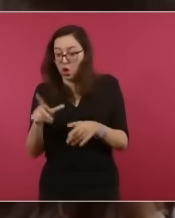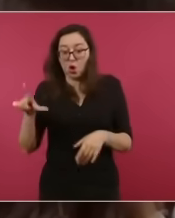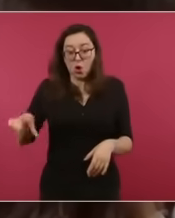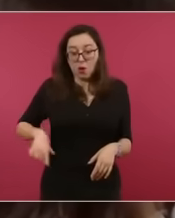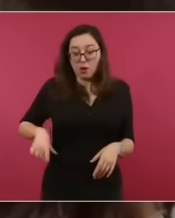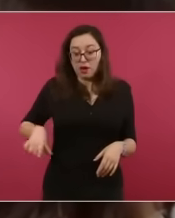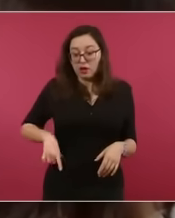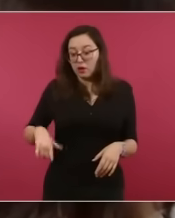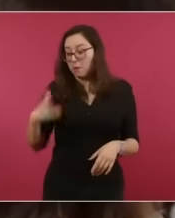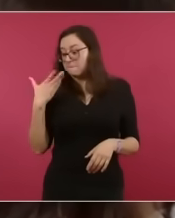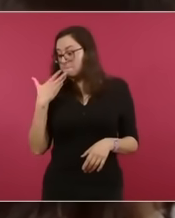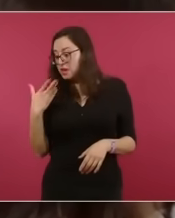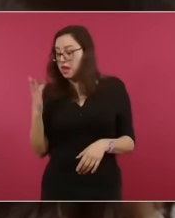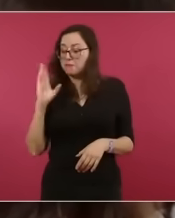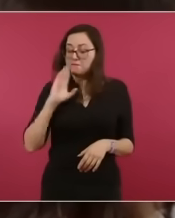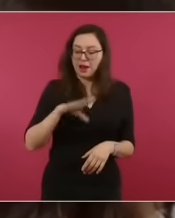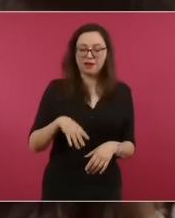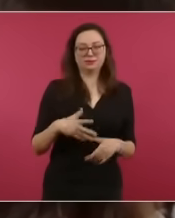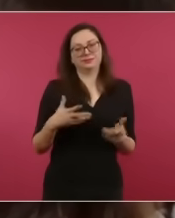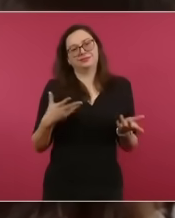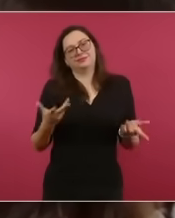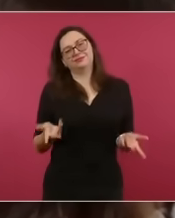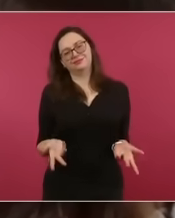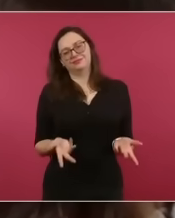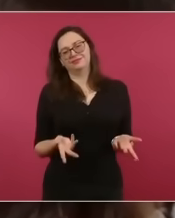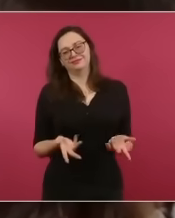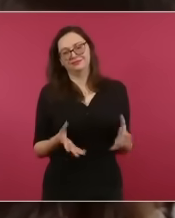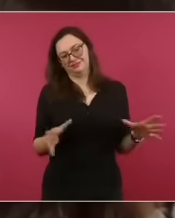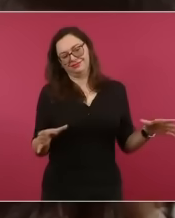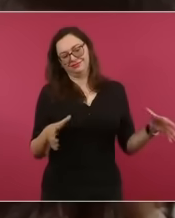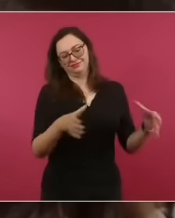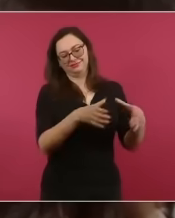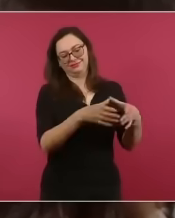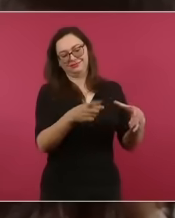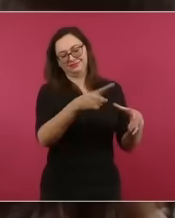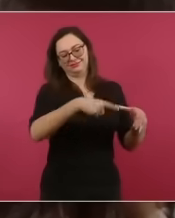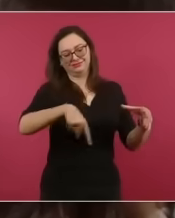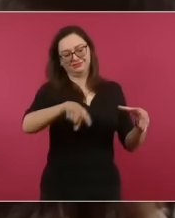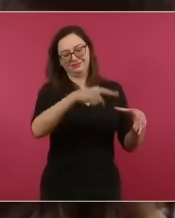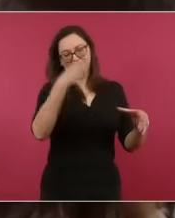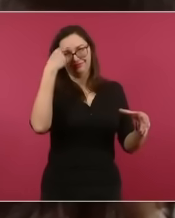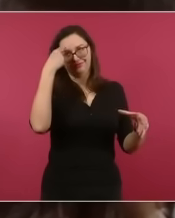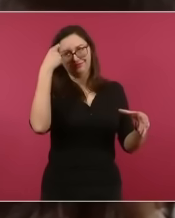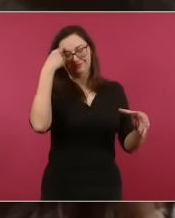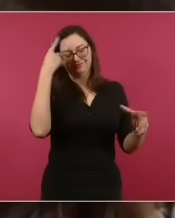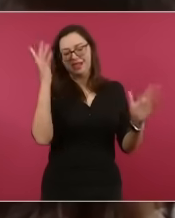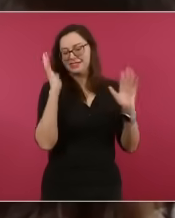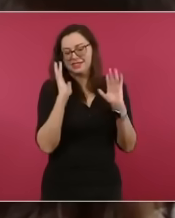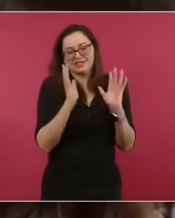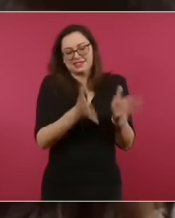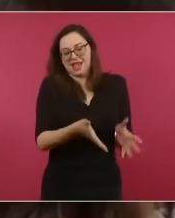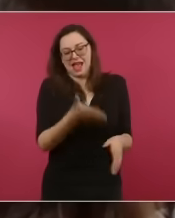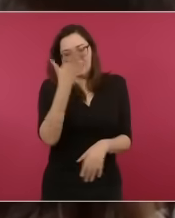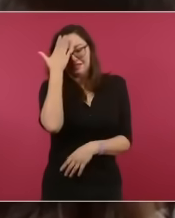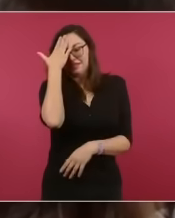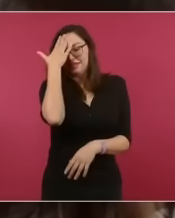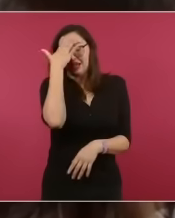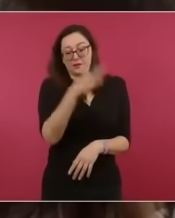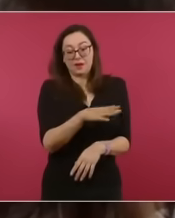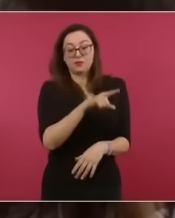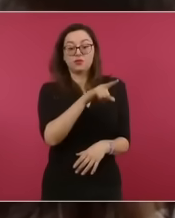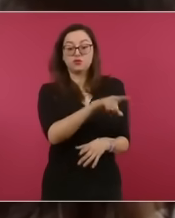podemos adivinar por el talante ideológico de las personas que integran el comité, busca establecer